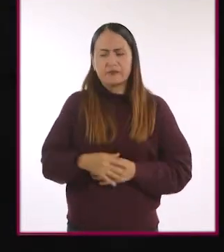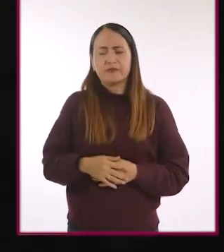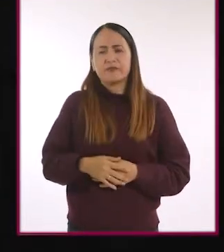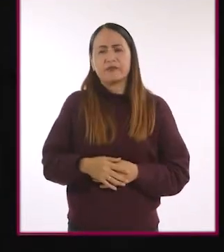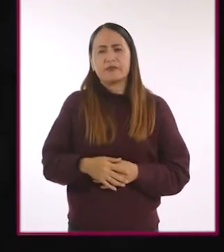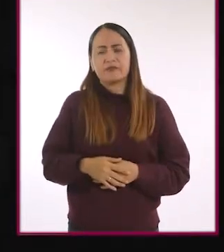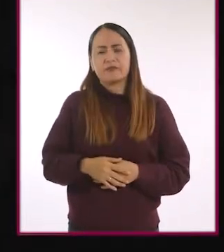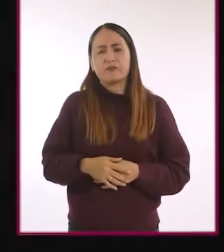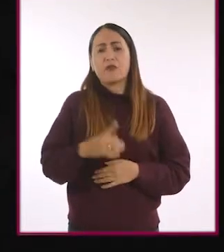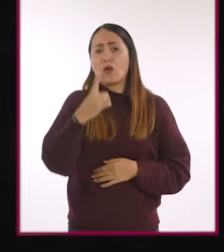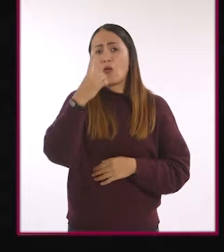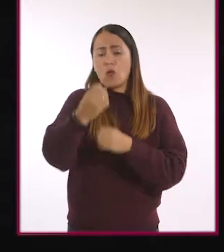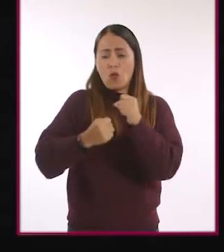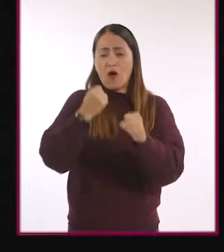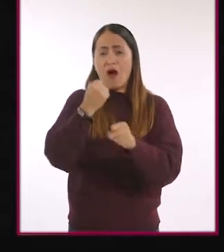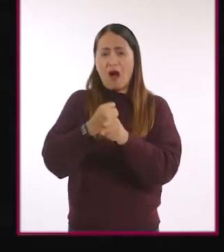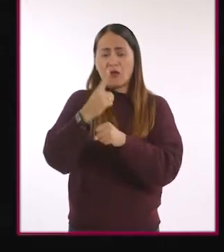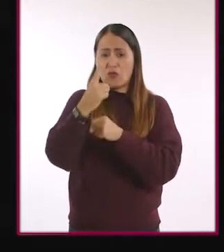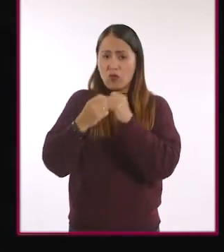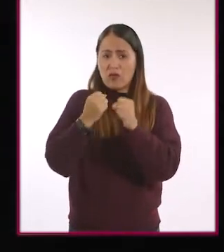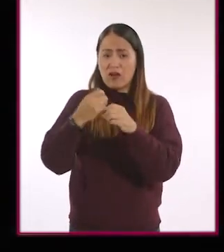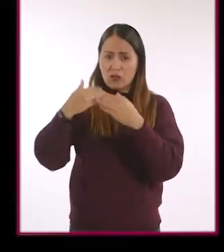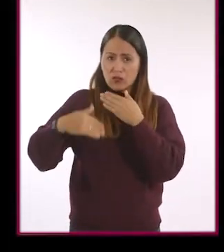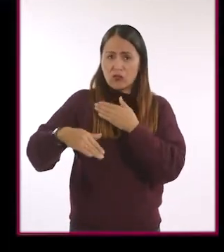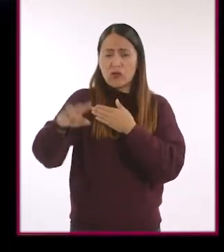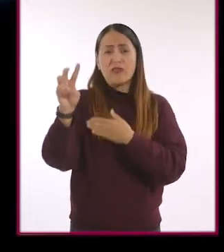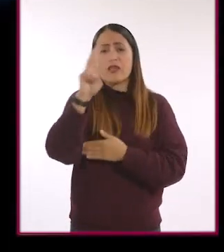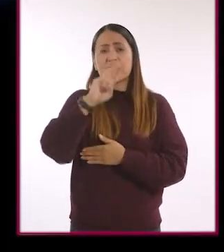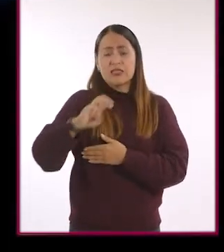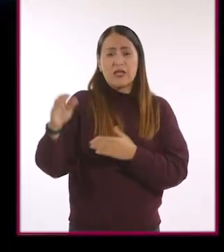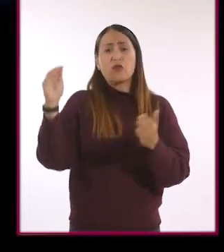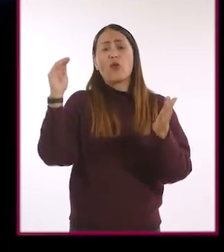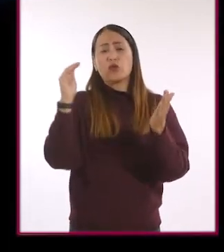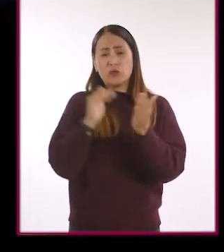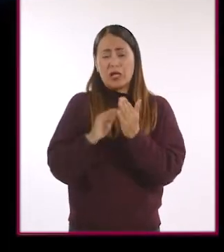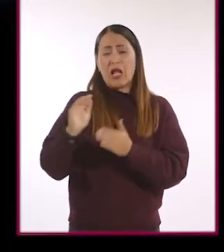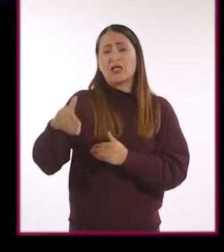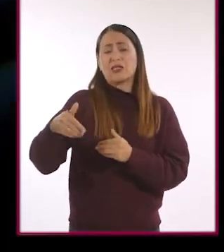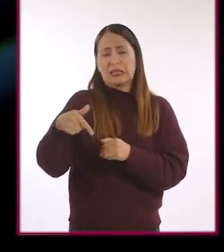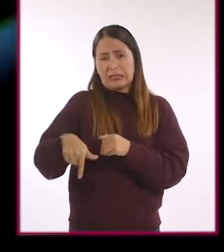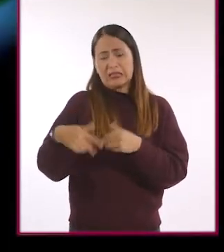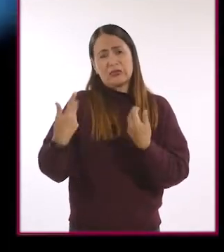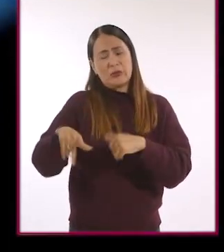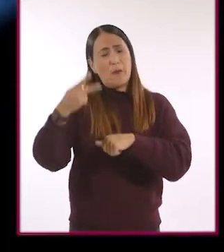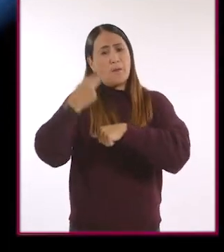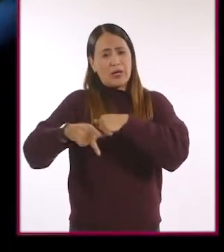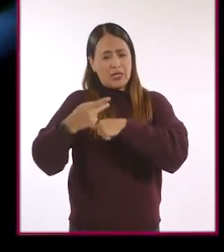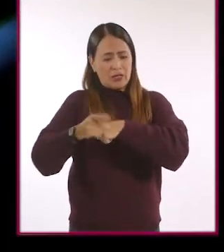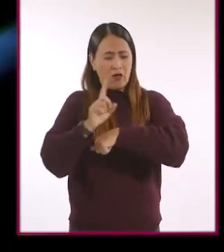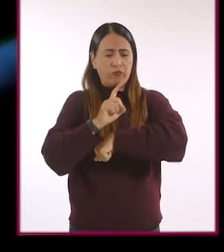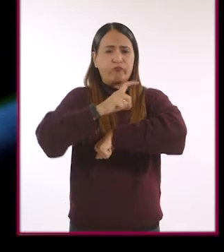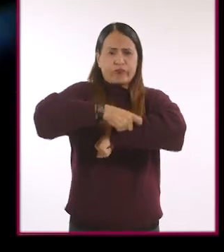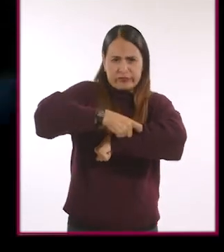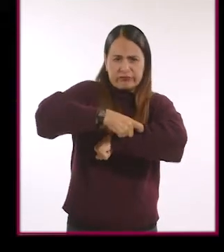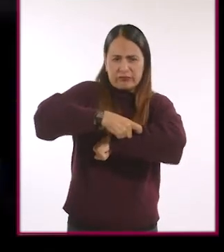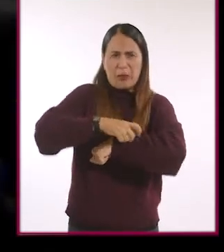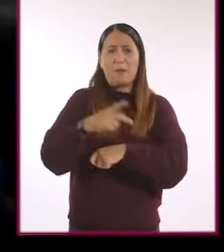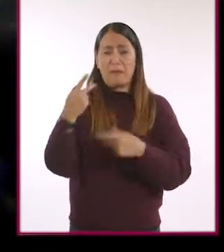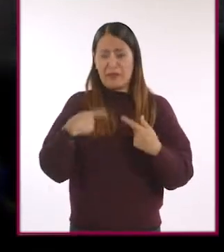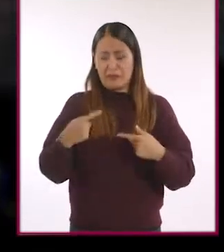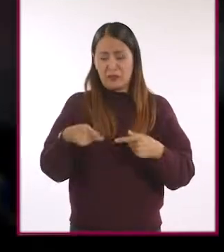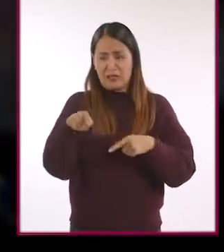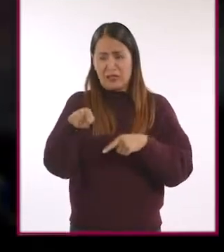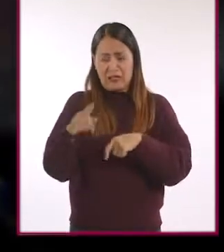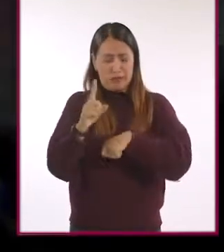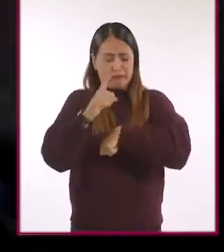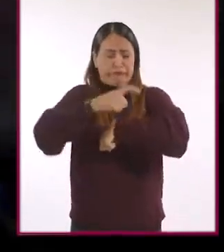Cada año ocurren aproximadamente 300.000 accidentes por picadura de estos animales. La gente que es picada, pues,